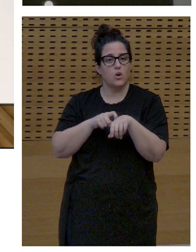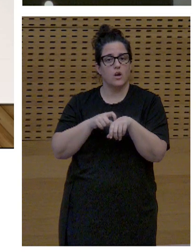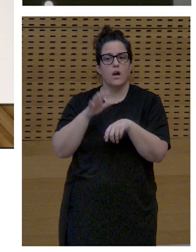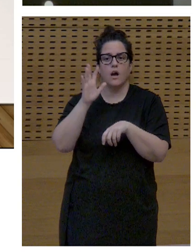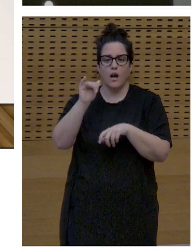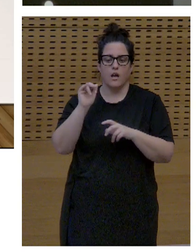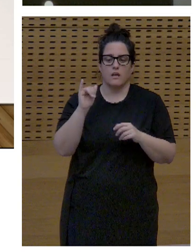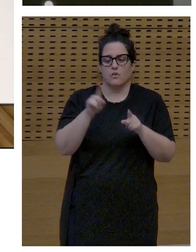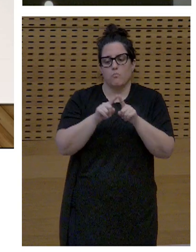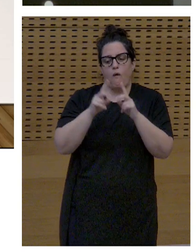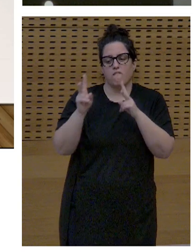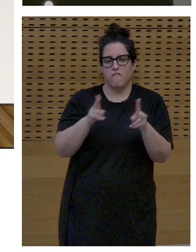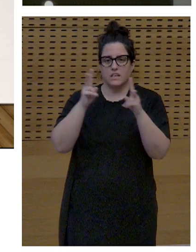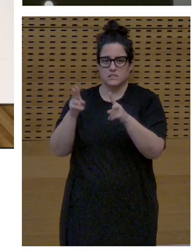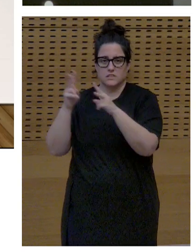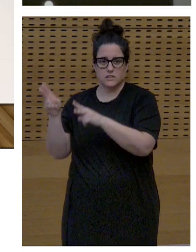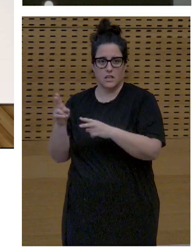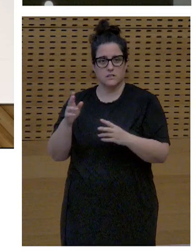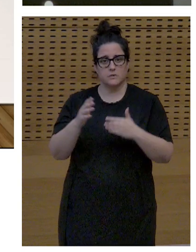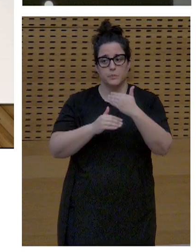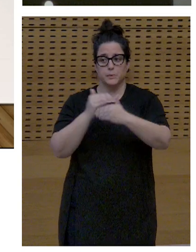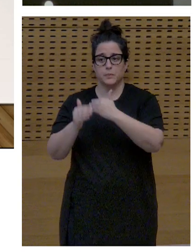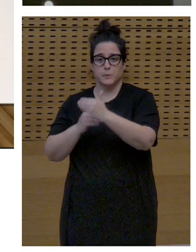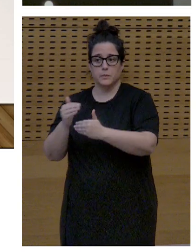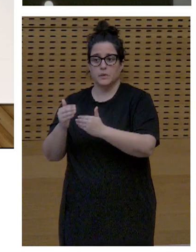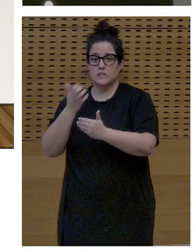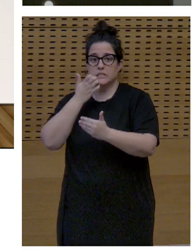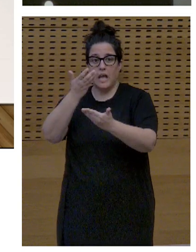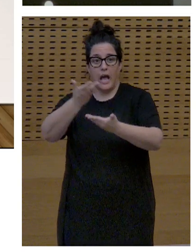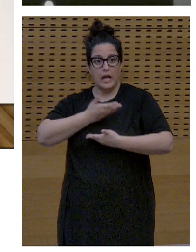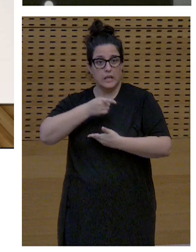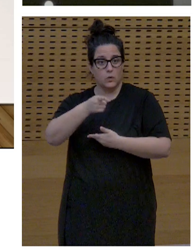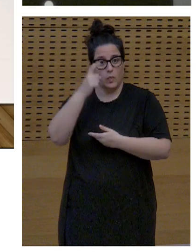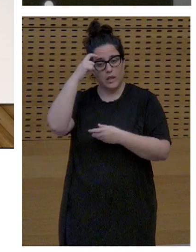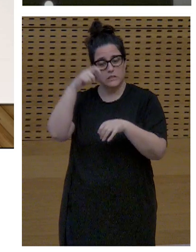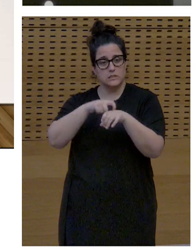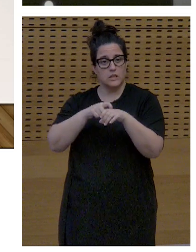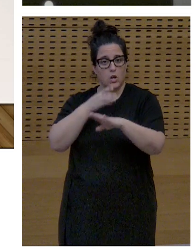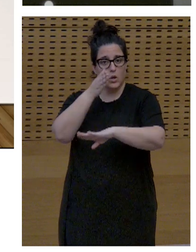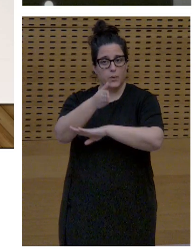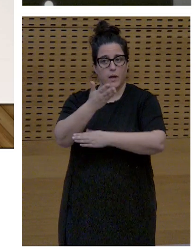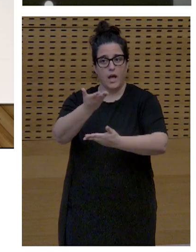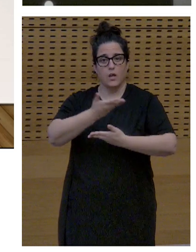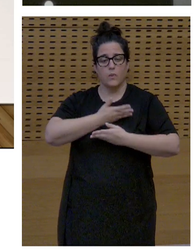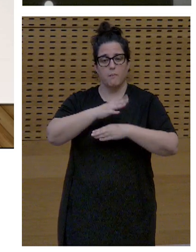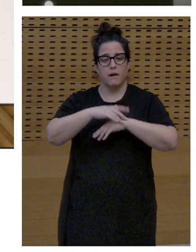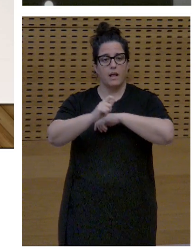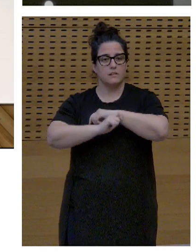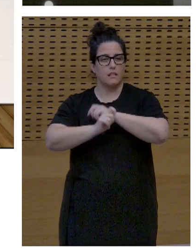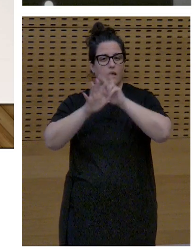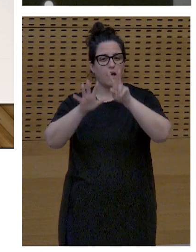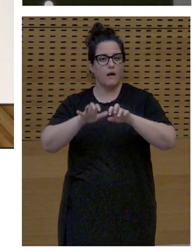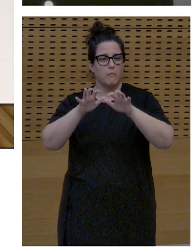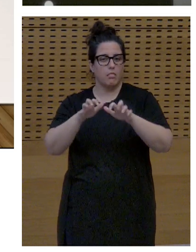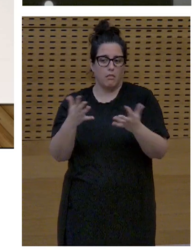que pasar y si alguien nos puede ayudar a pasar esas fases con apoyo y con estrategias de manejo, pues